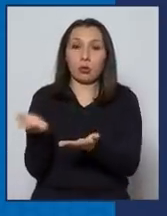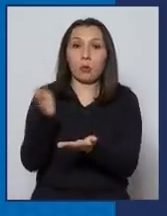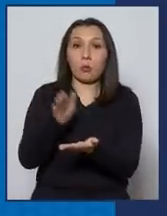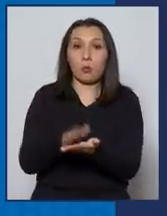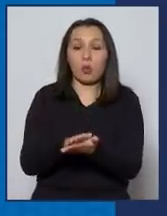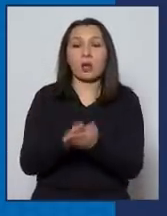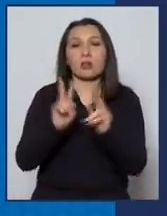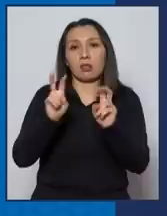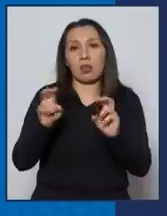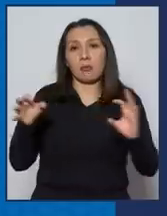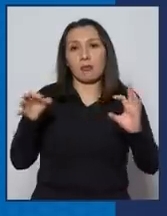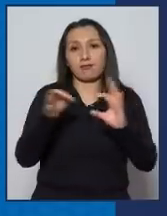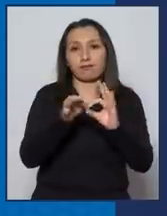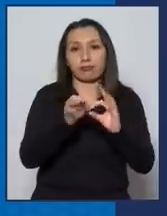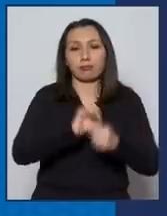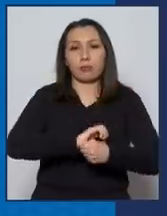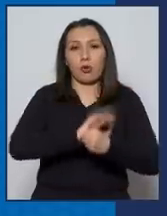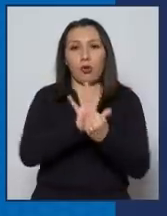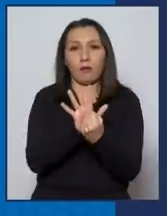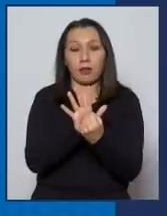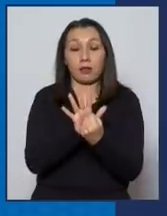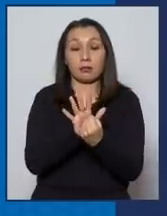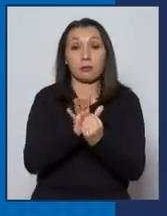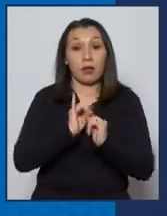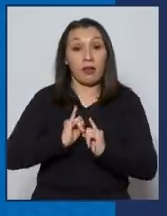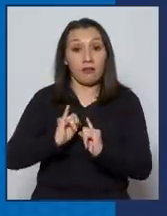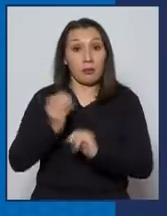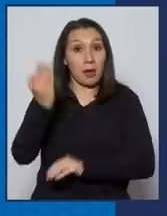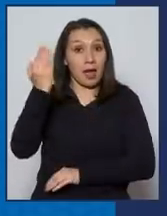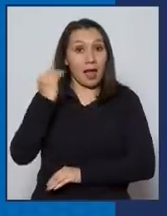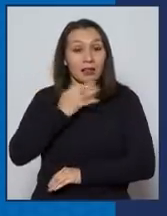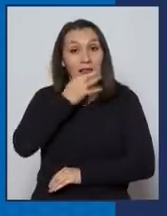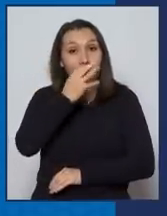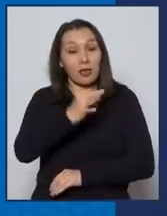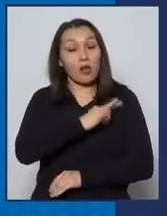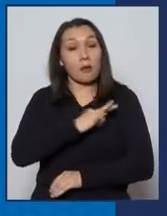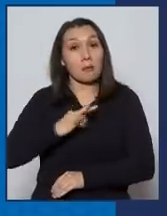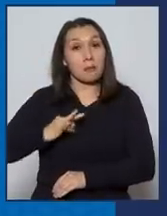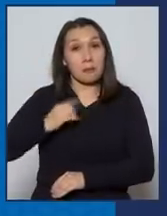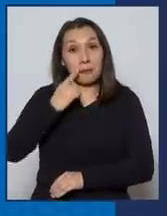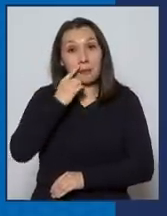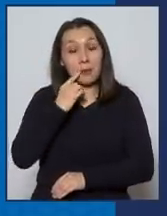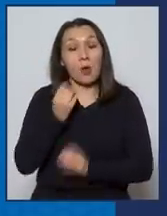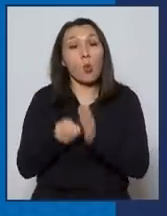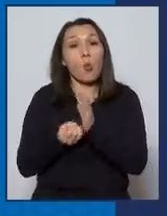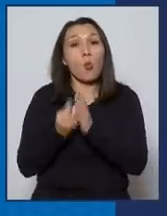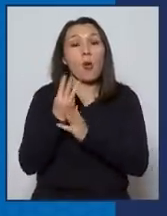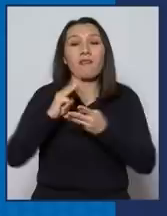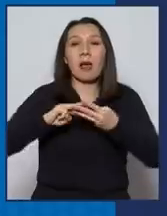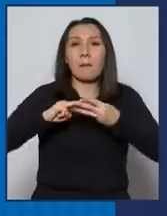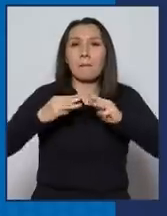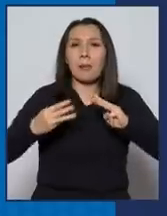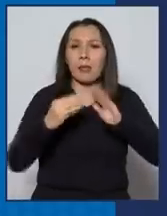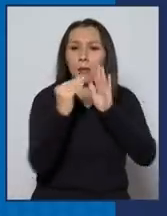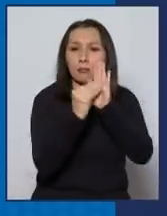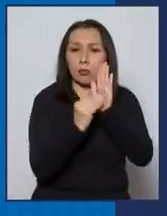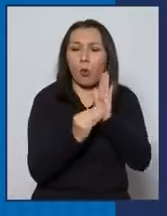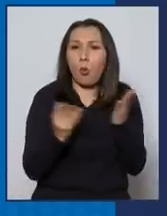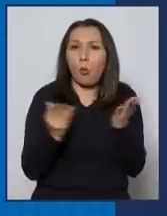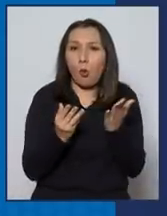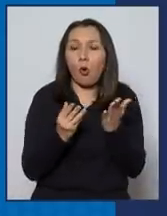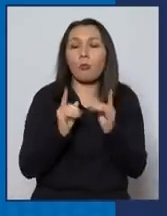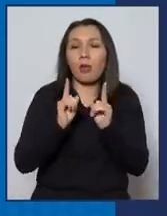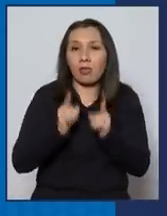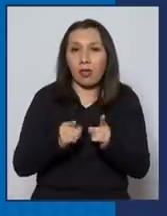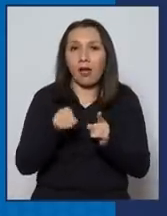fallecidas asociadas al COVID-19. Como informó el ministro, de acuerdo a la nueva formulación de que